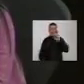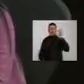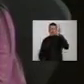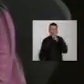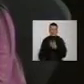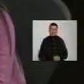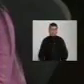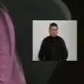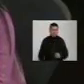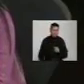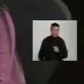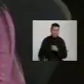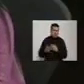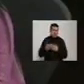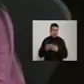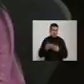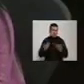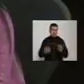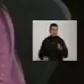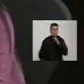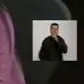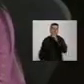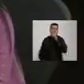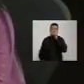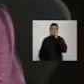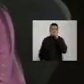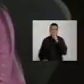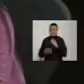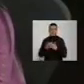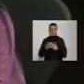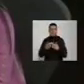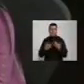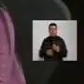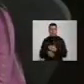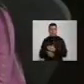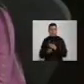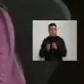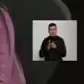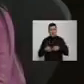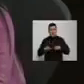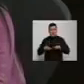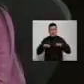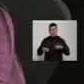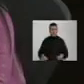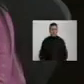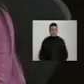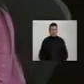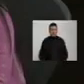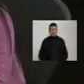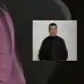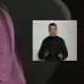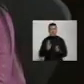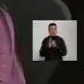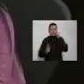nacional. Esto es una señal de las cientos que denunciamos ante esta plenaria, que indican